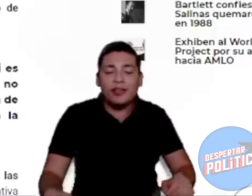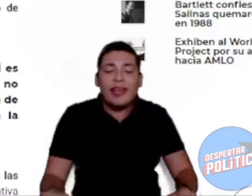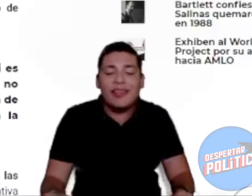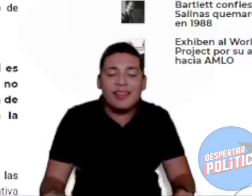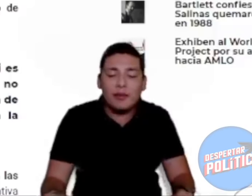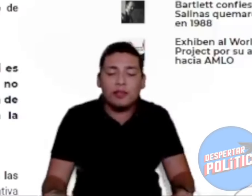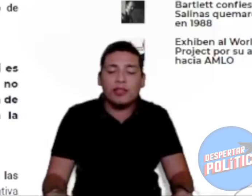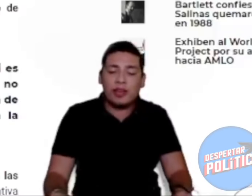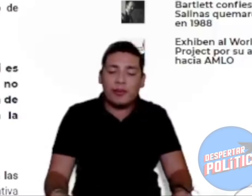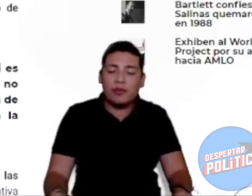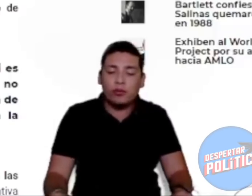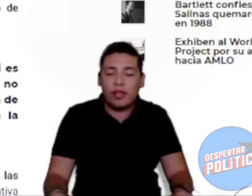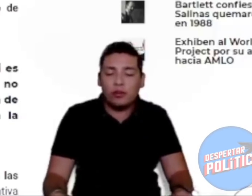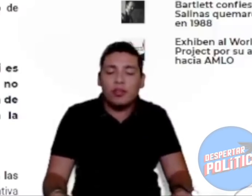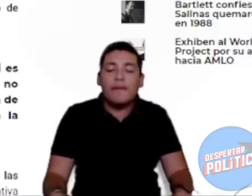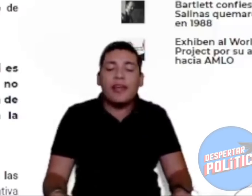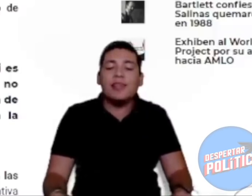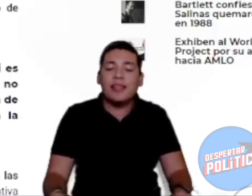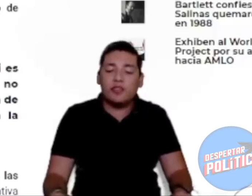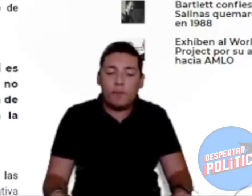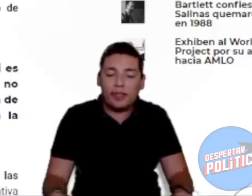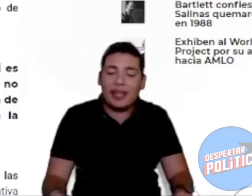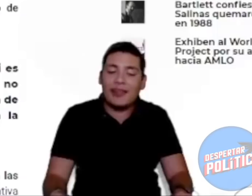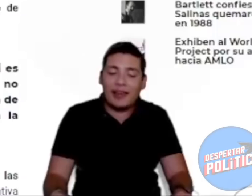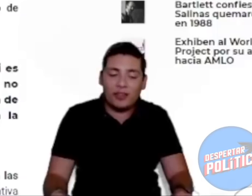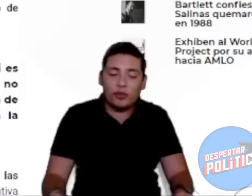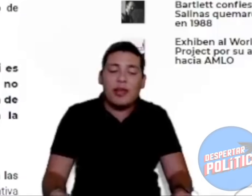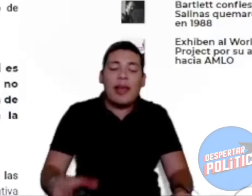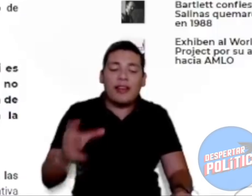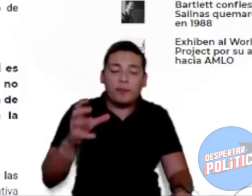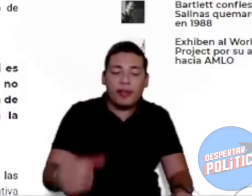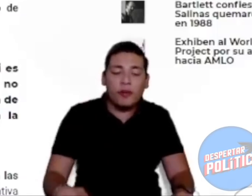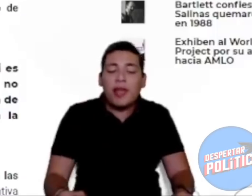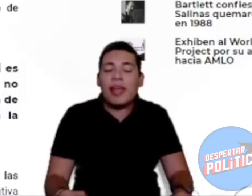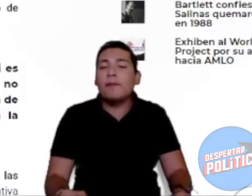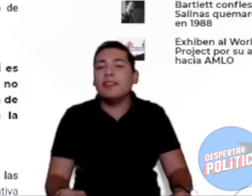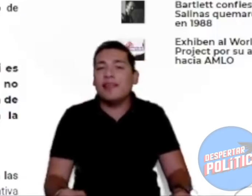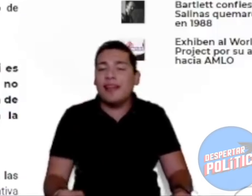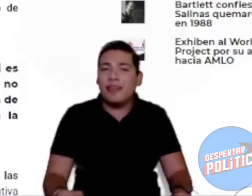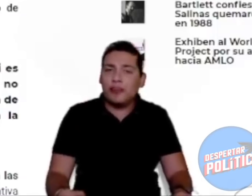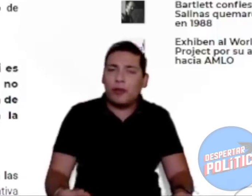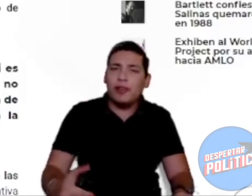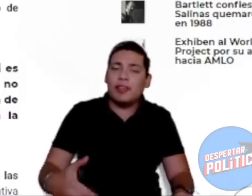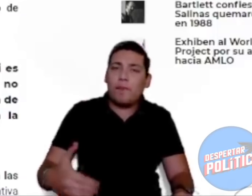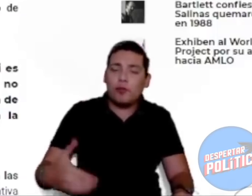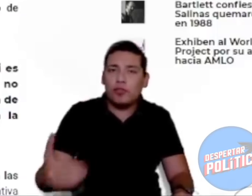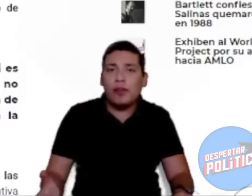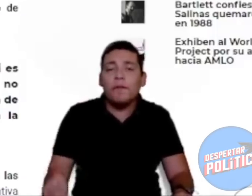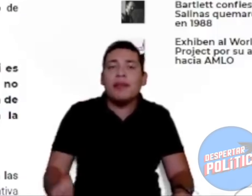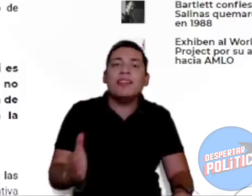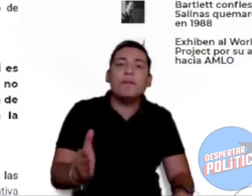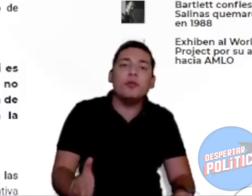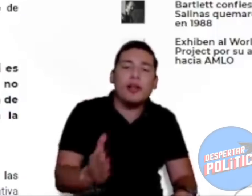instalaciones y servicios a través de contratos de cesión parcial de derechos. A Al respecto, el presidente Andrés Manuel se ha